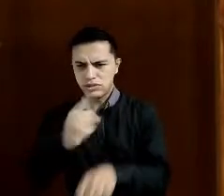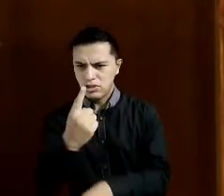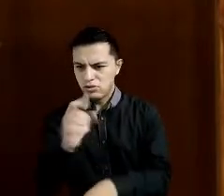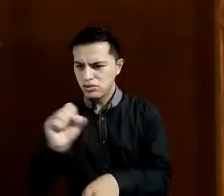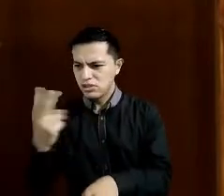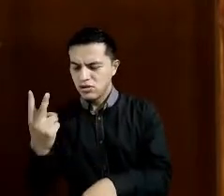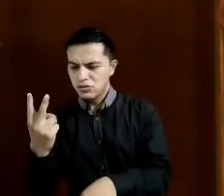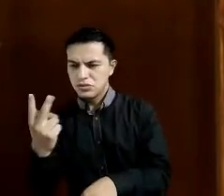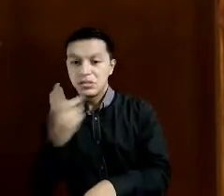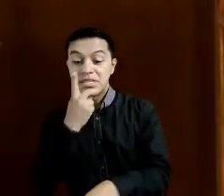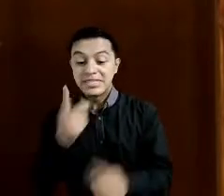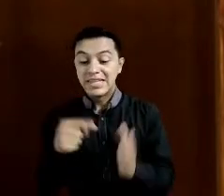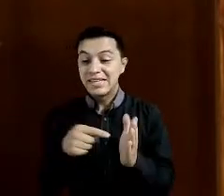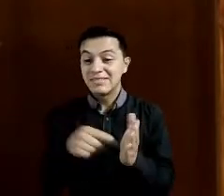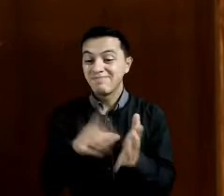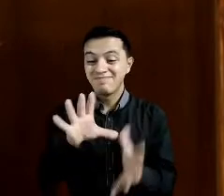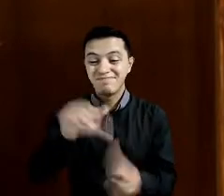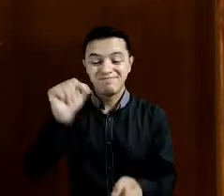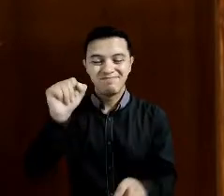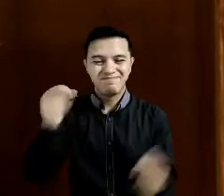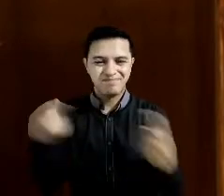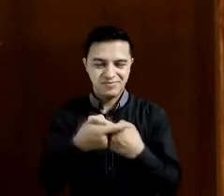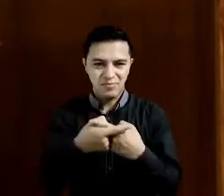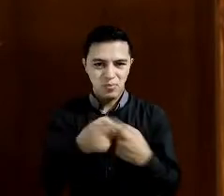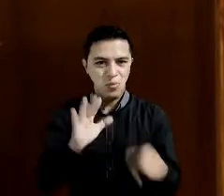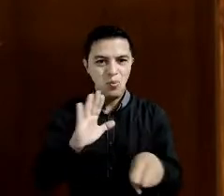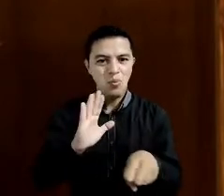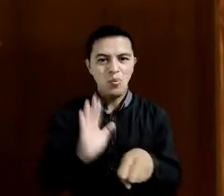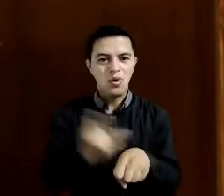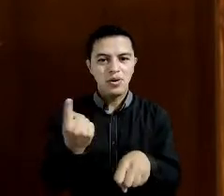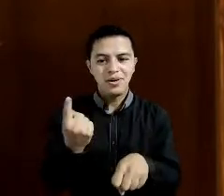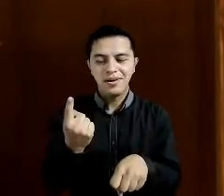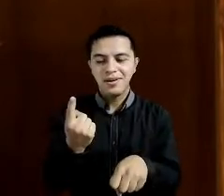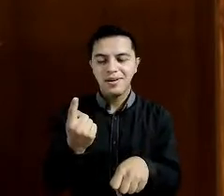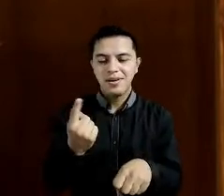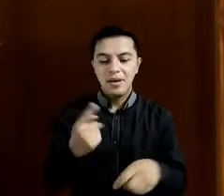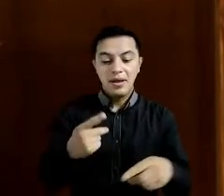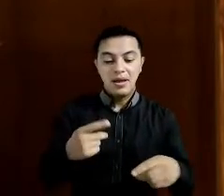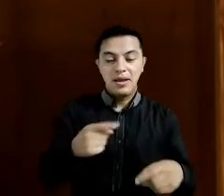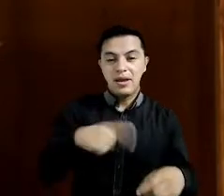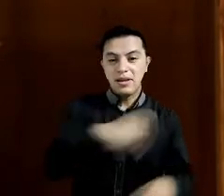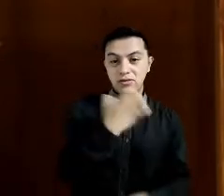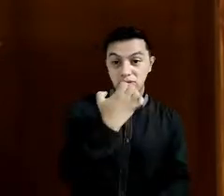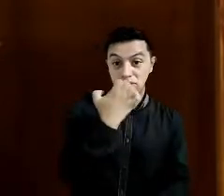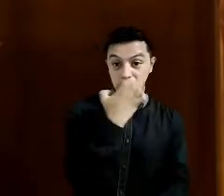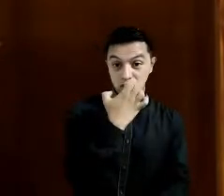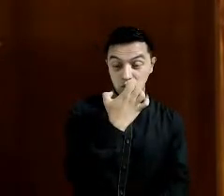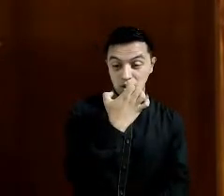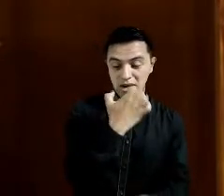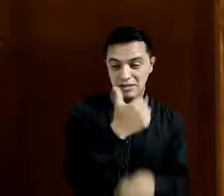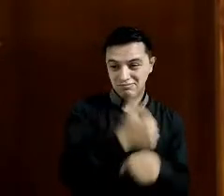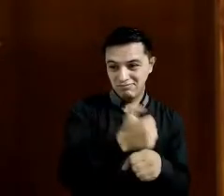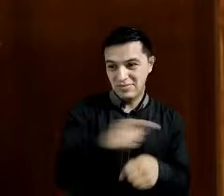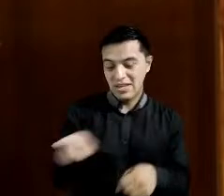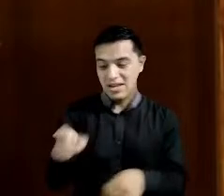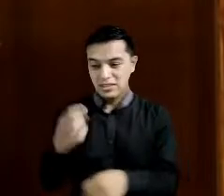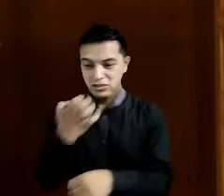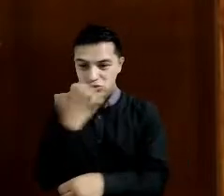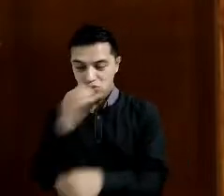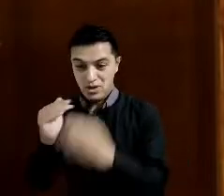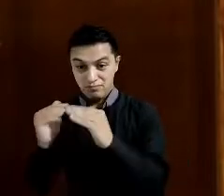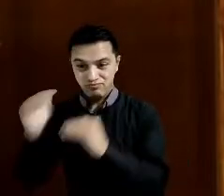personal de educación media superior con funciones de supervisión acceda a un